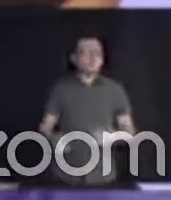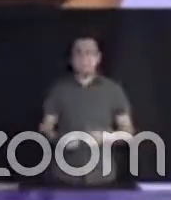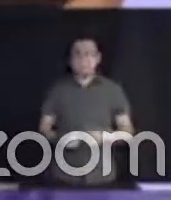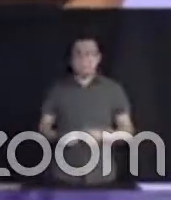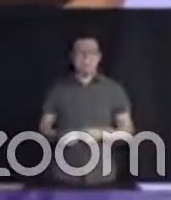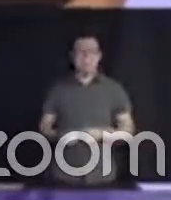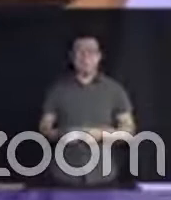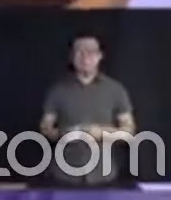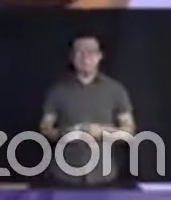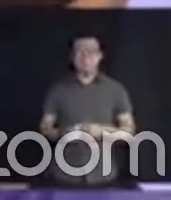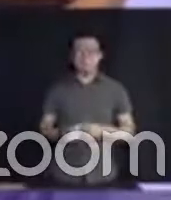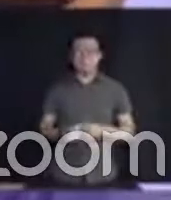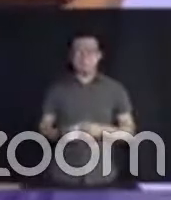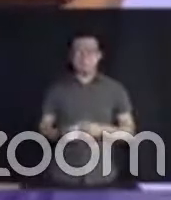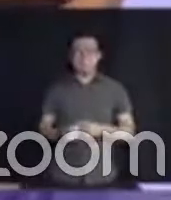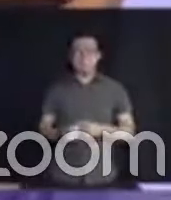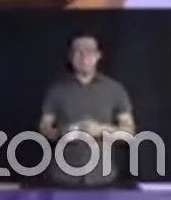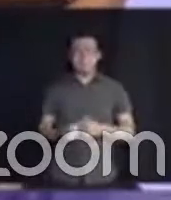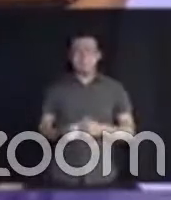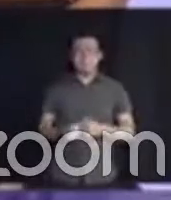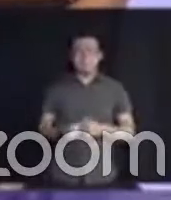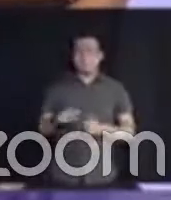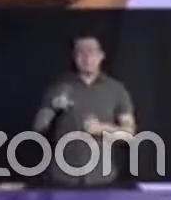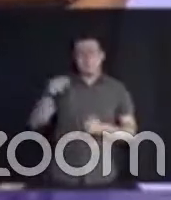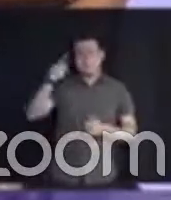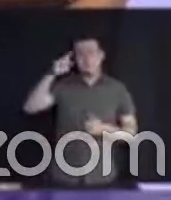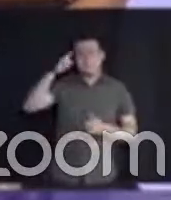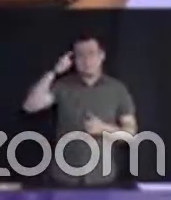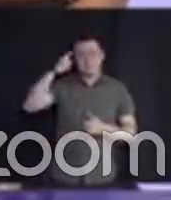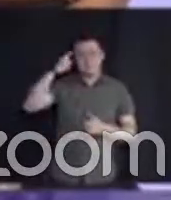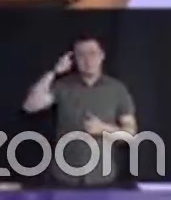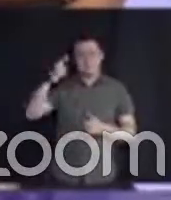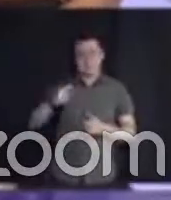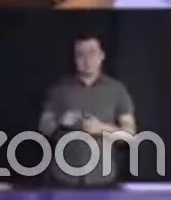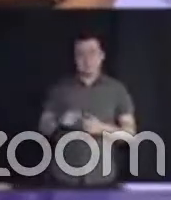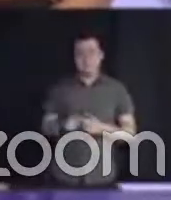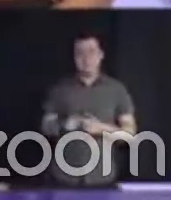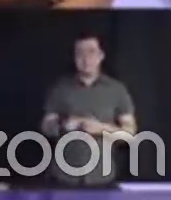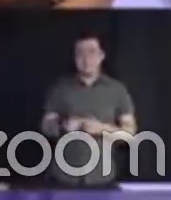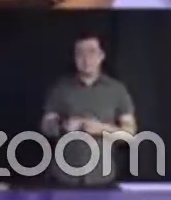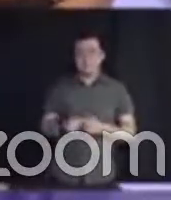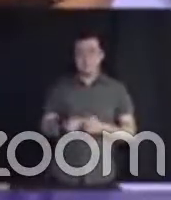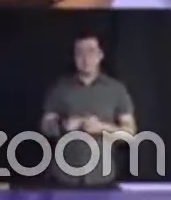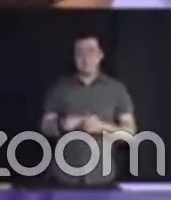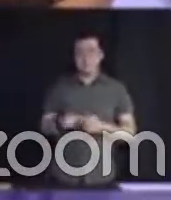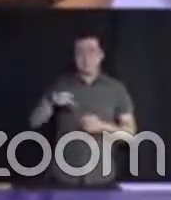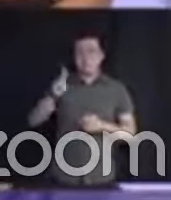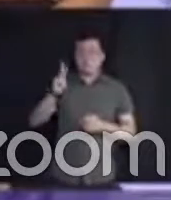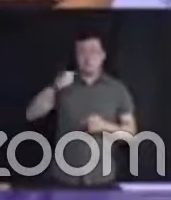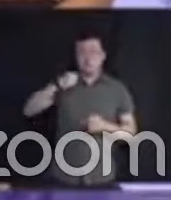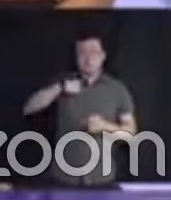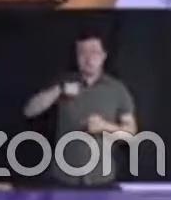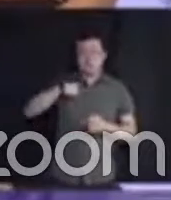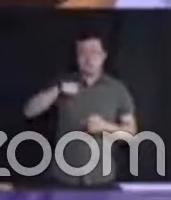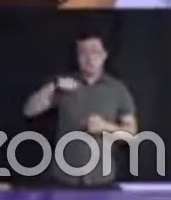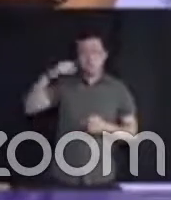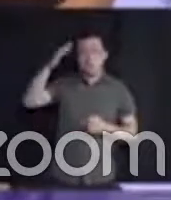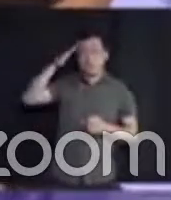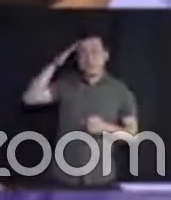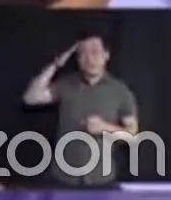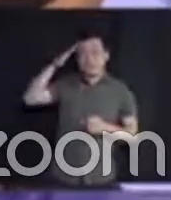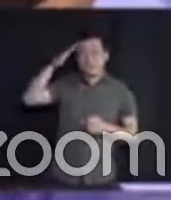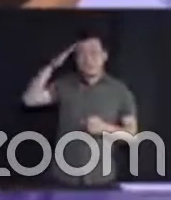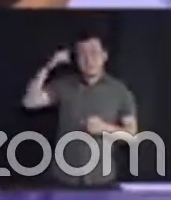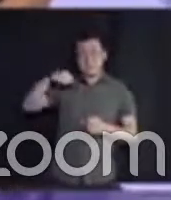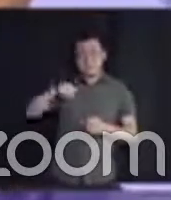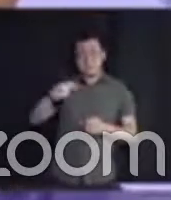Híjoles. Miren, no me enojo porque cuando uno está en una posición de liderazgo tiene